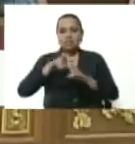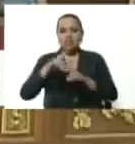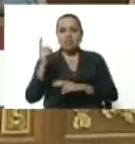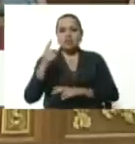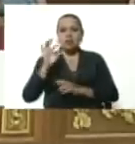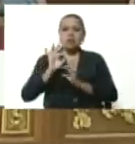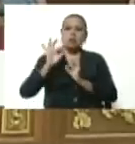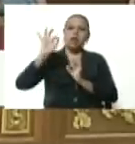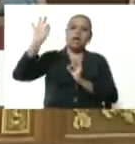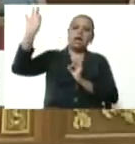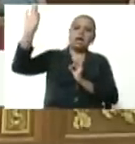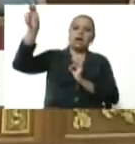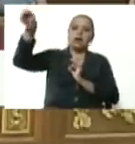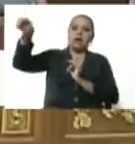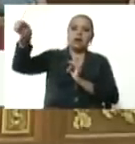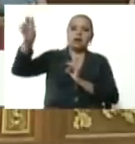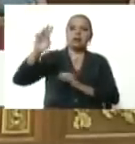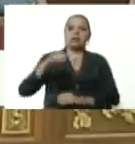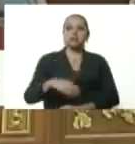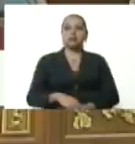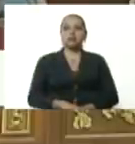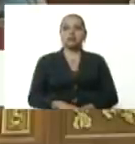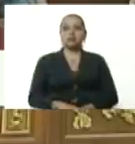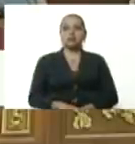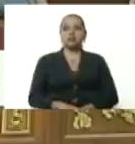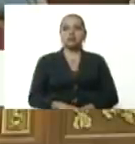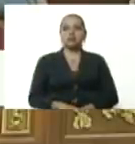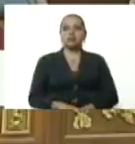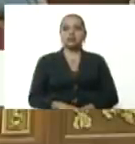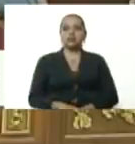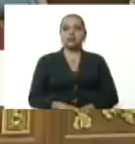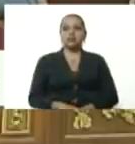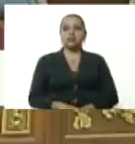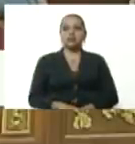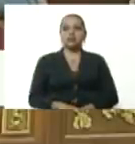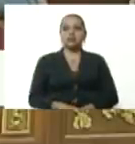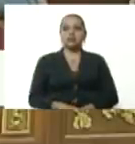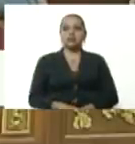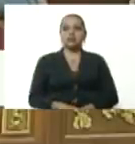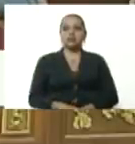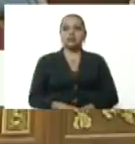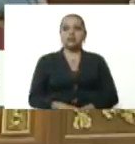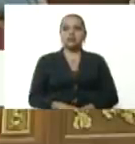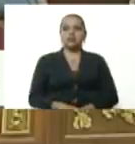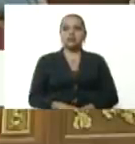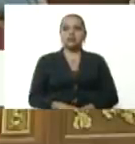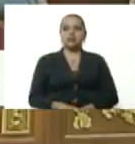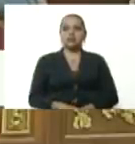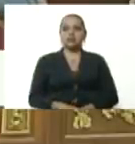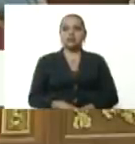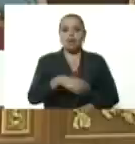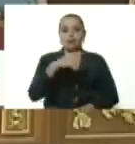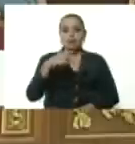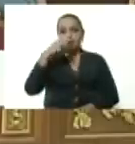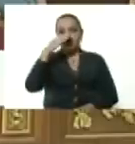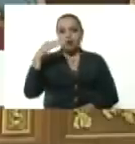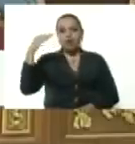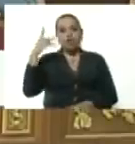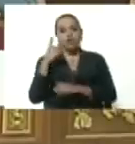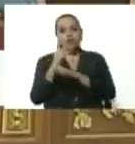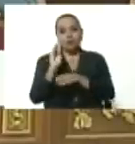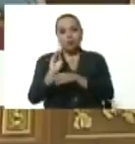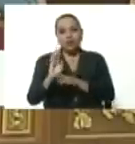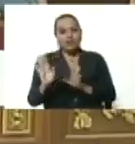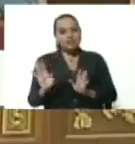¿Ah? una persona mayor tiene que cuidarse más que todos nosotros,